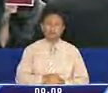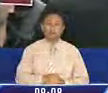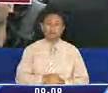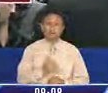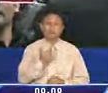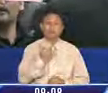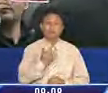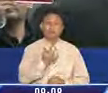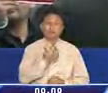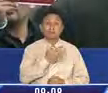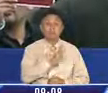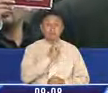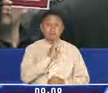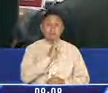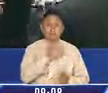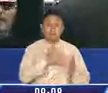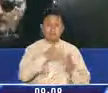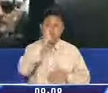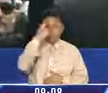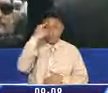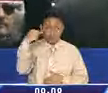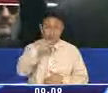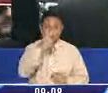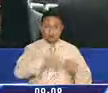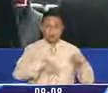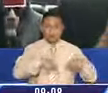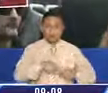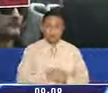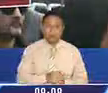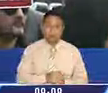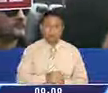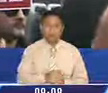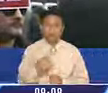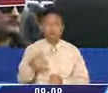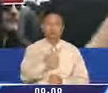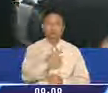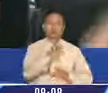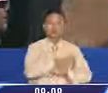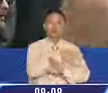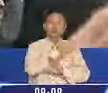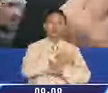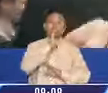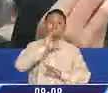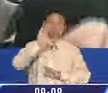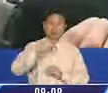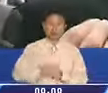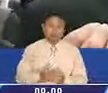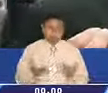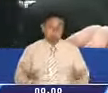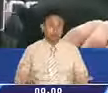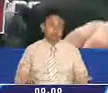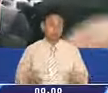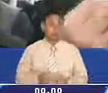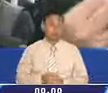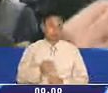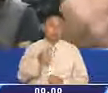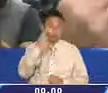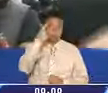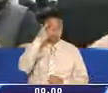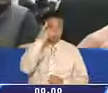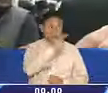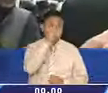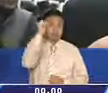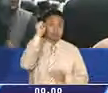Nadie puede hablar contra el gobierno. Están detenidos solo para cantar una canción. ¿Puede imaginar eso? ¿Esos